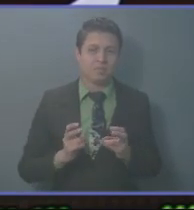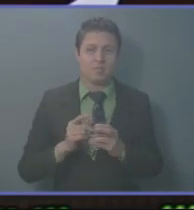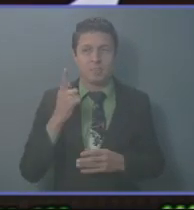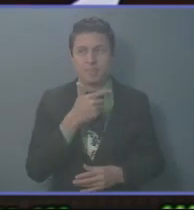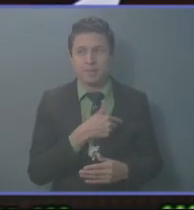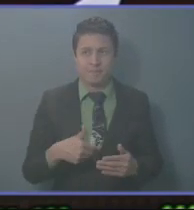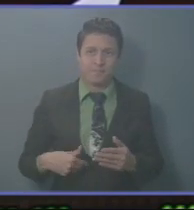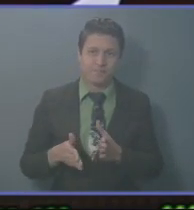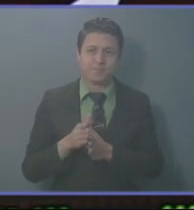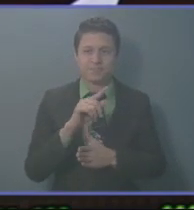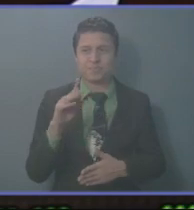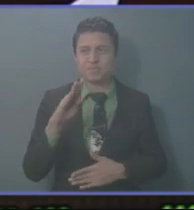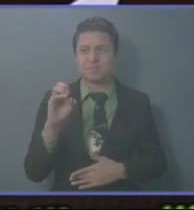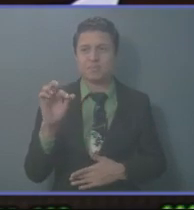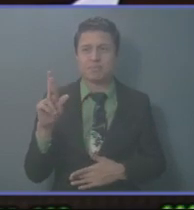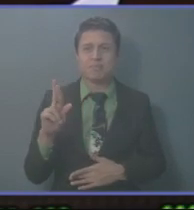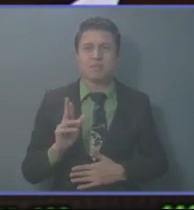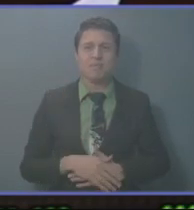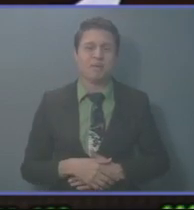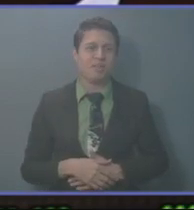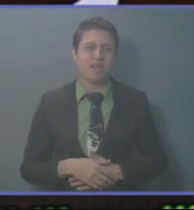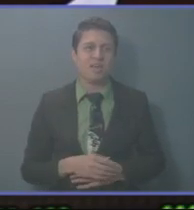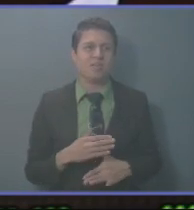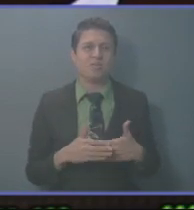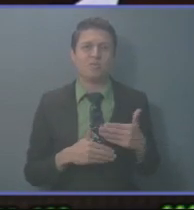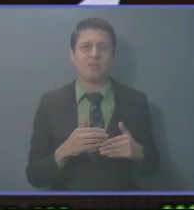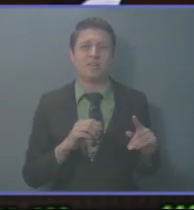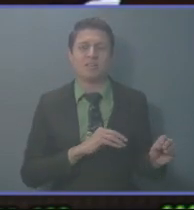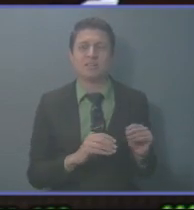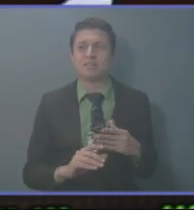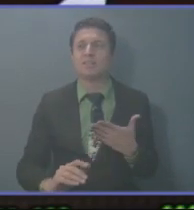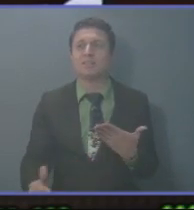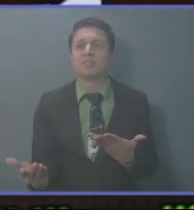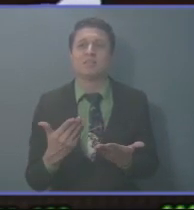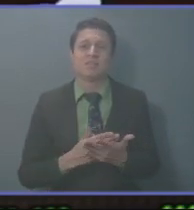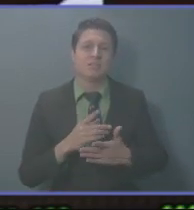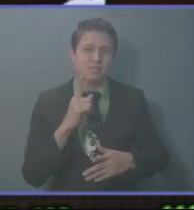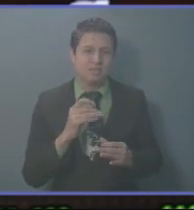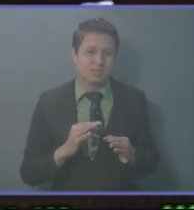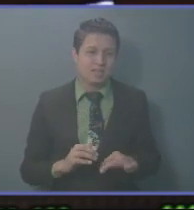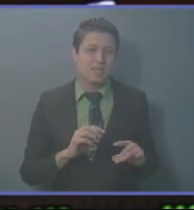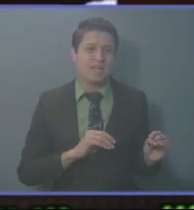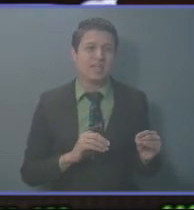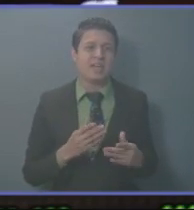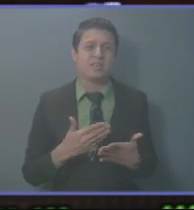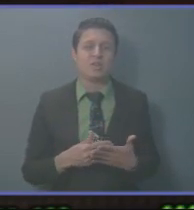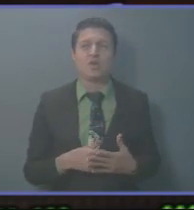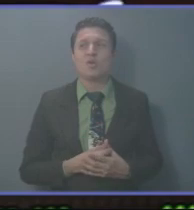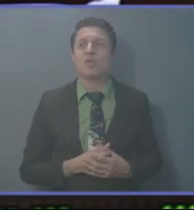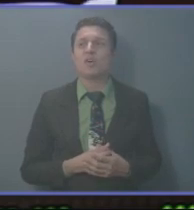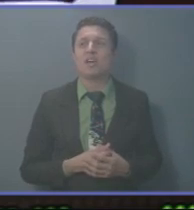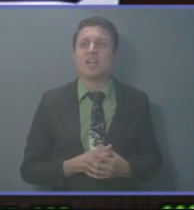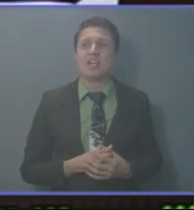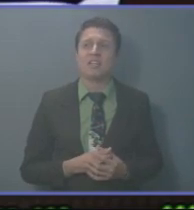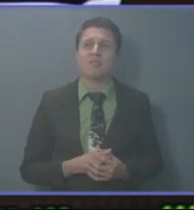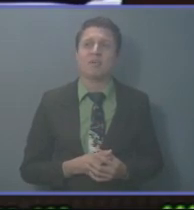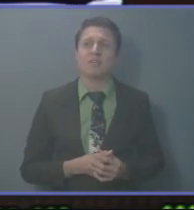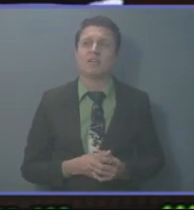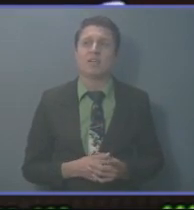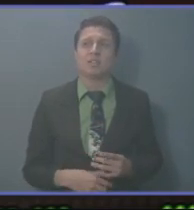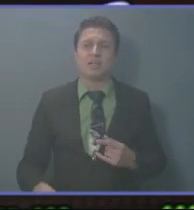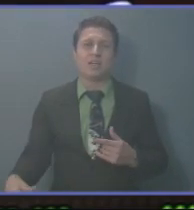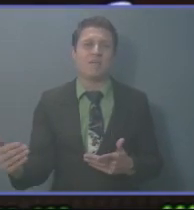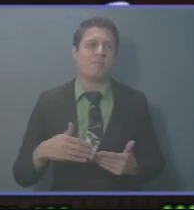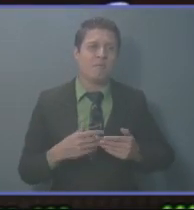expuso que la derogatoria del decreto 537 procede en el artículo 1, ya que surtió sus efectos